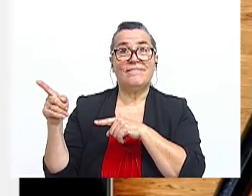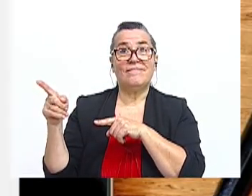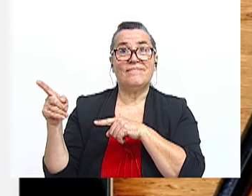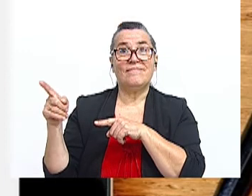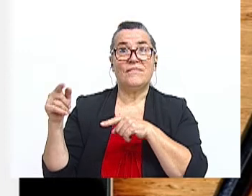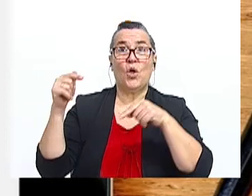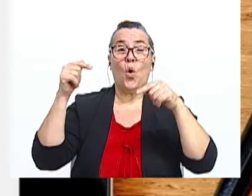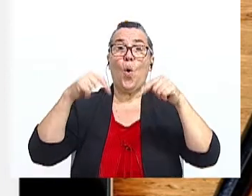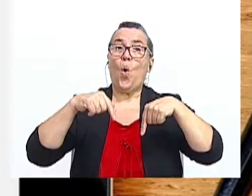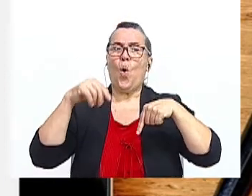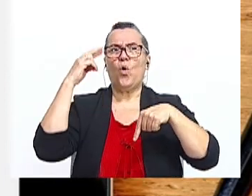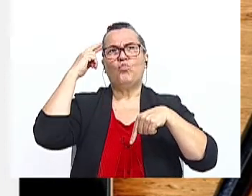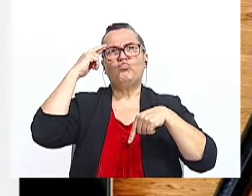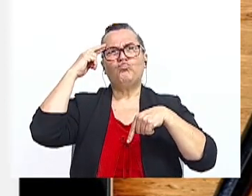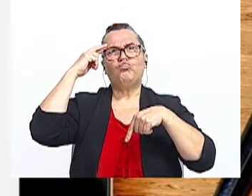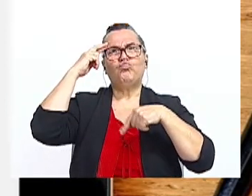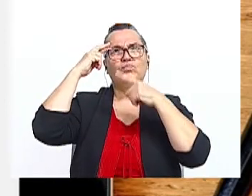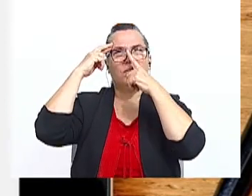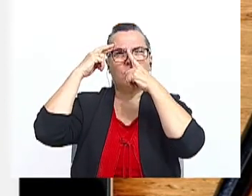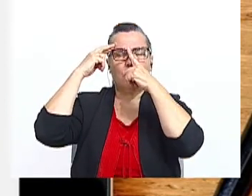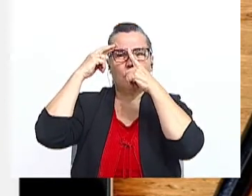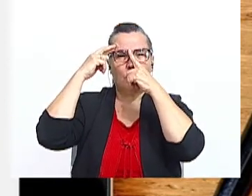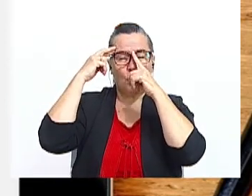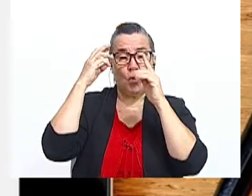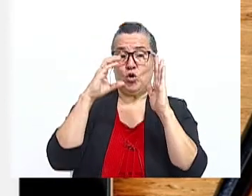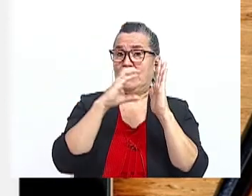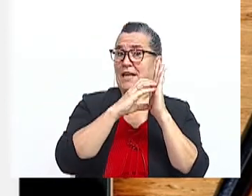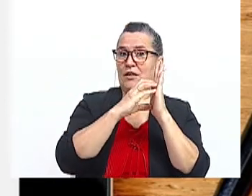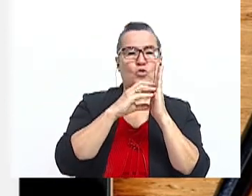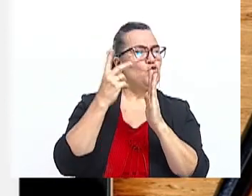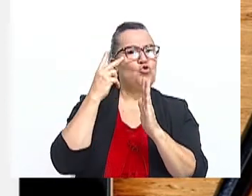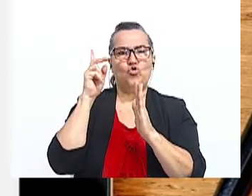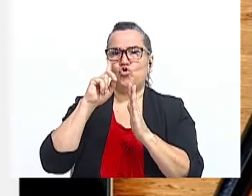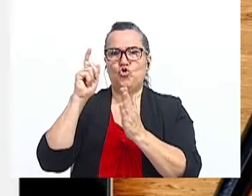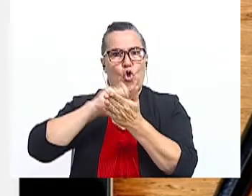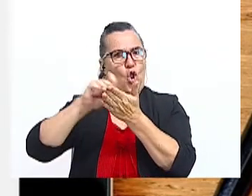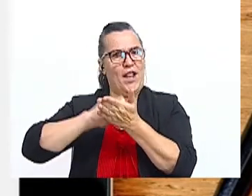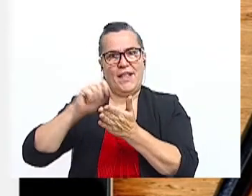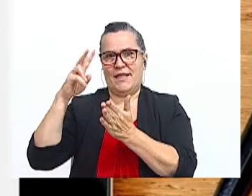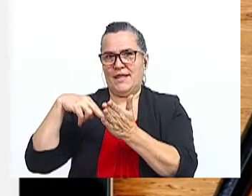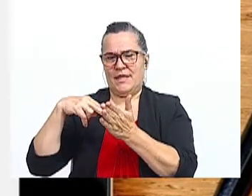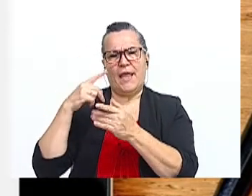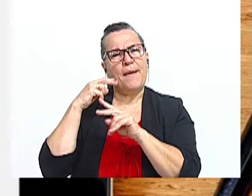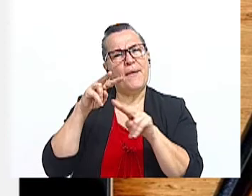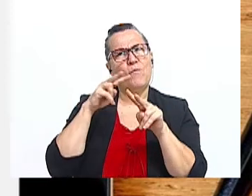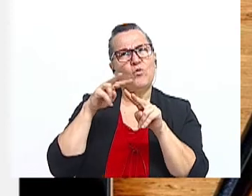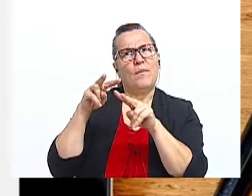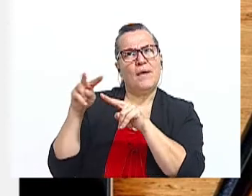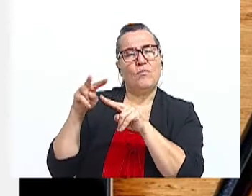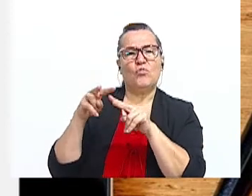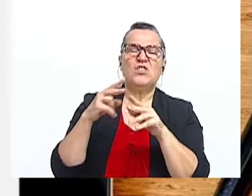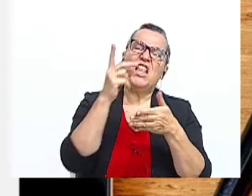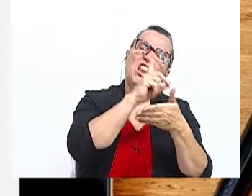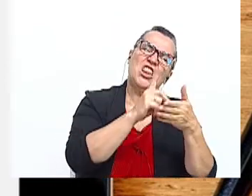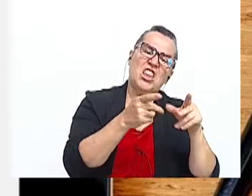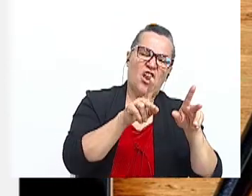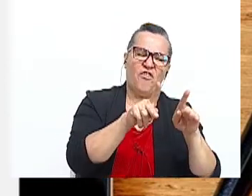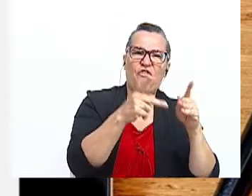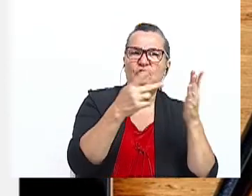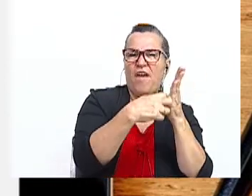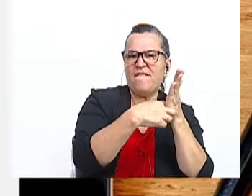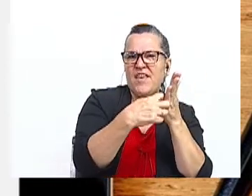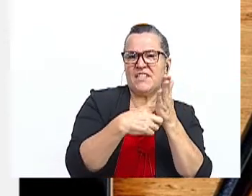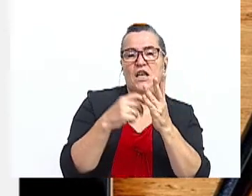Hoy reflexionaremos sobre uno de los textos no literarios que constantemente vemos en diarios, revistas o en